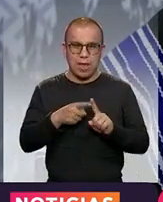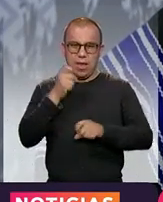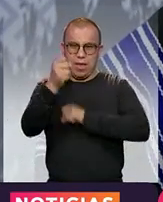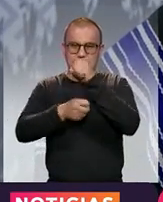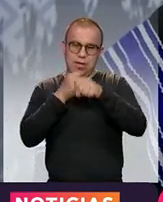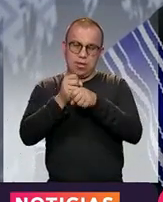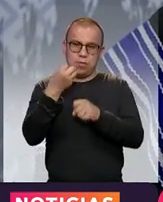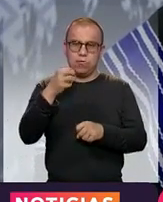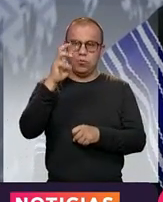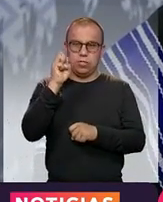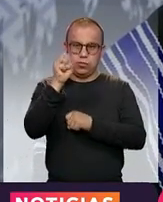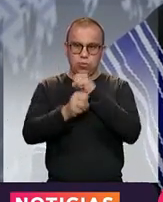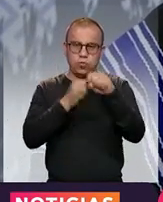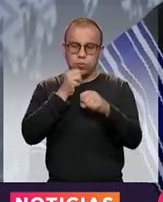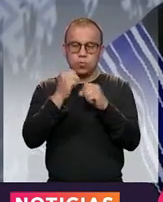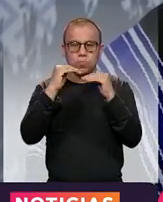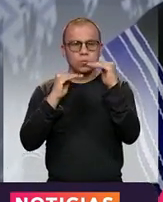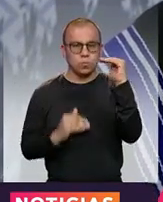menores de edad,